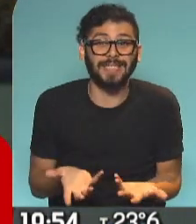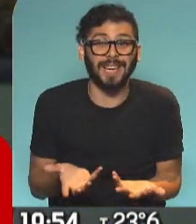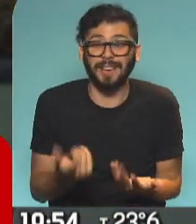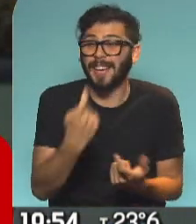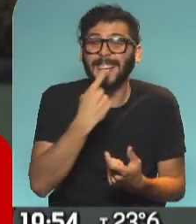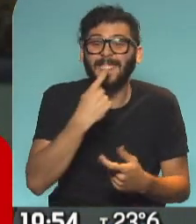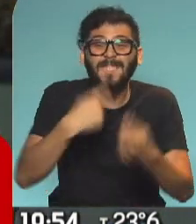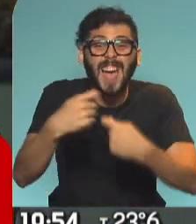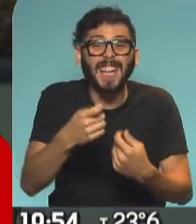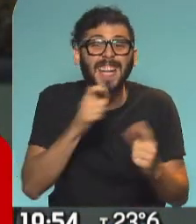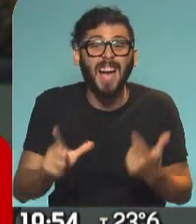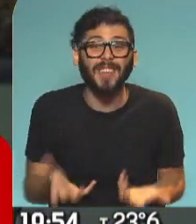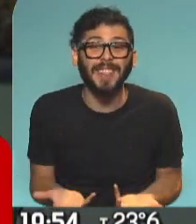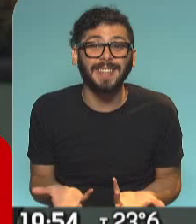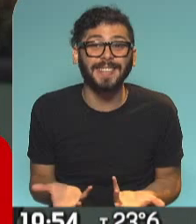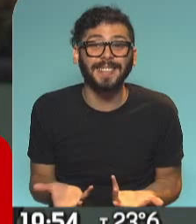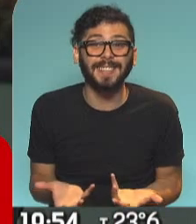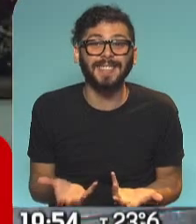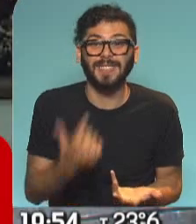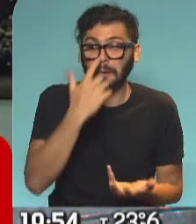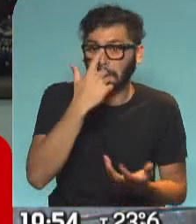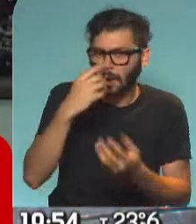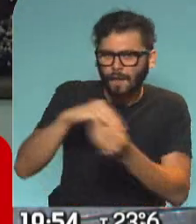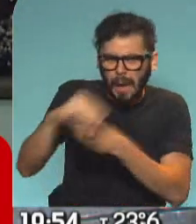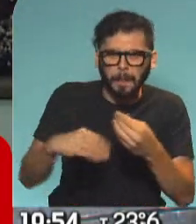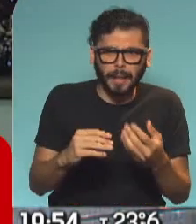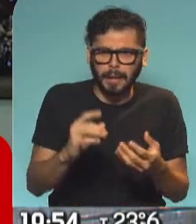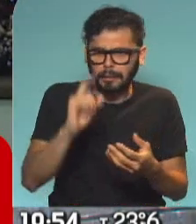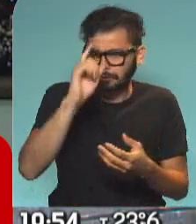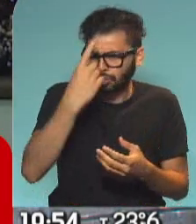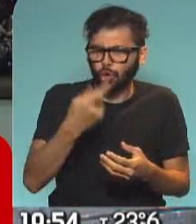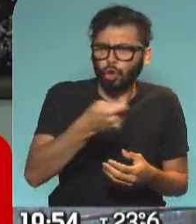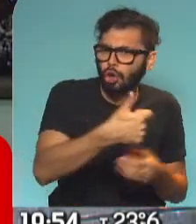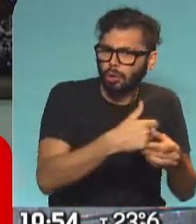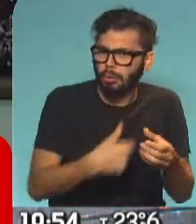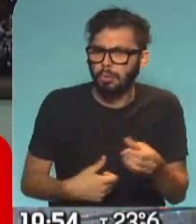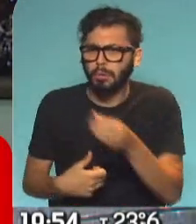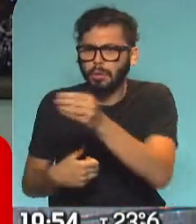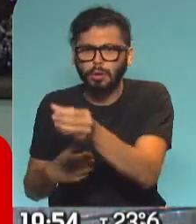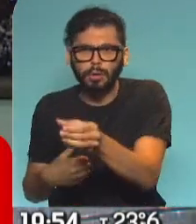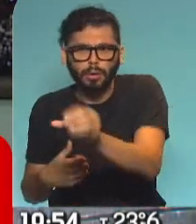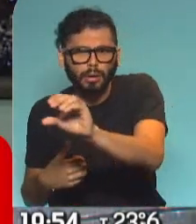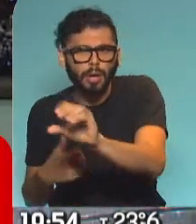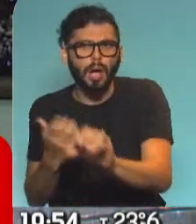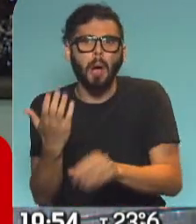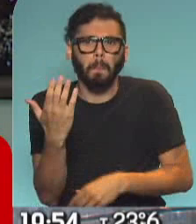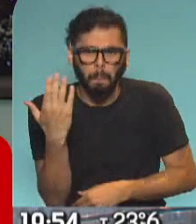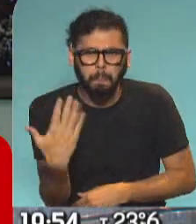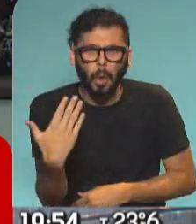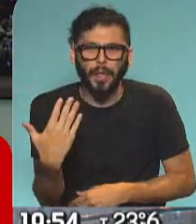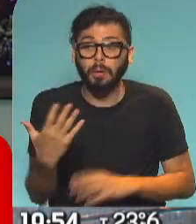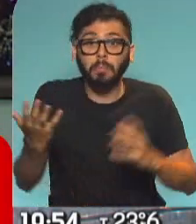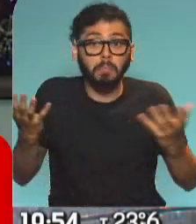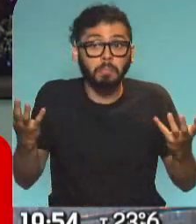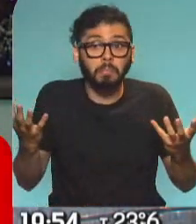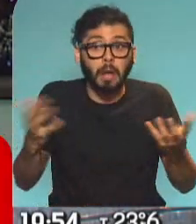La ferretería lo vende. Pero Ahí. hubiesen podido entrar familiares por cuenta propia a suministrarle y a darle ese dióxido de cloro. Dice que